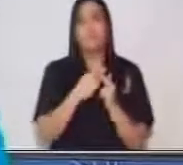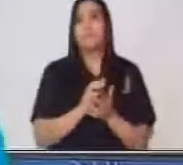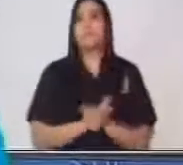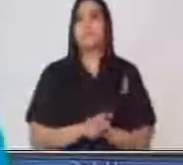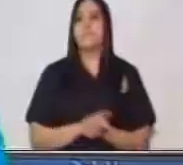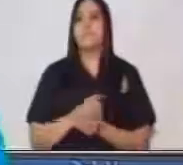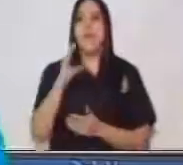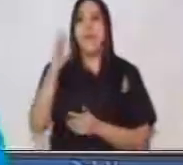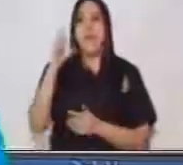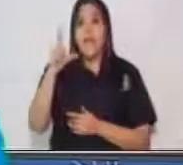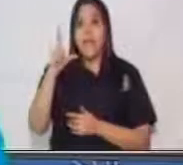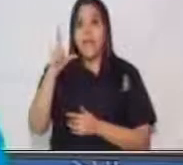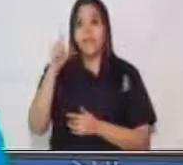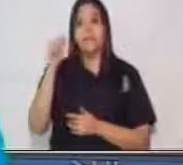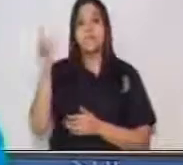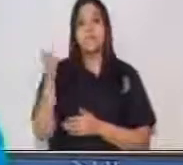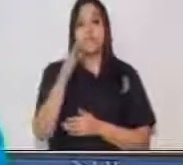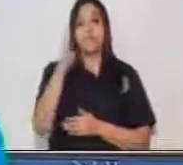el brócoli